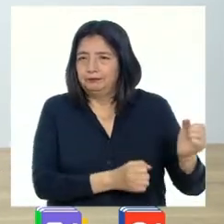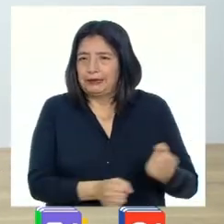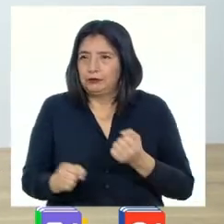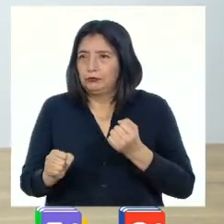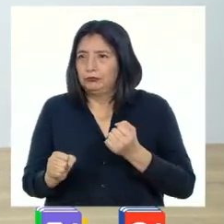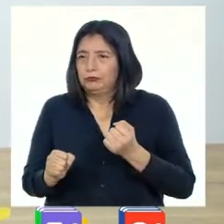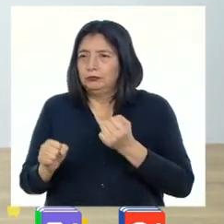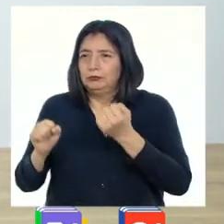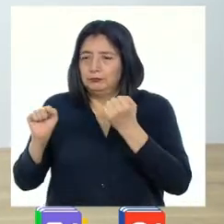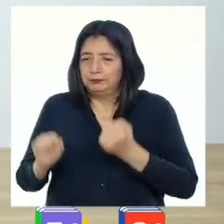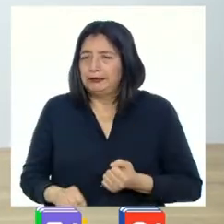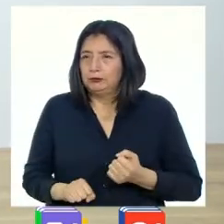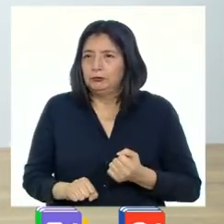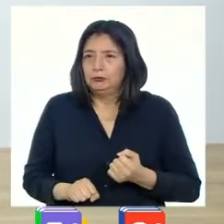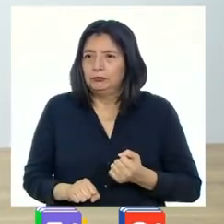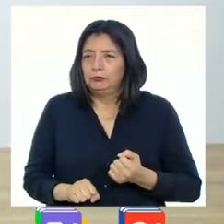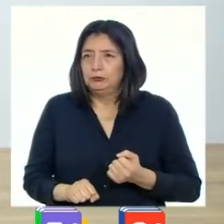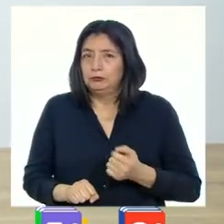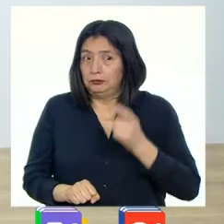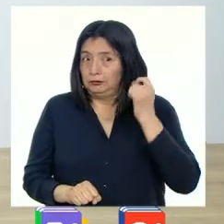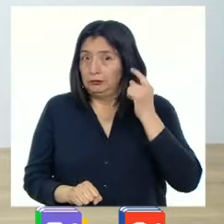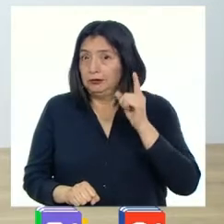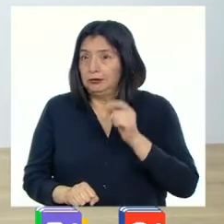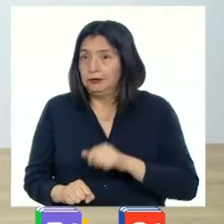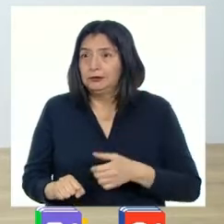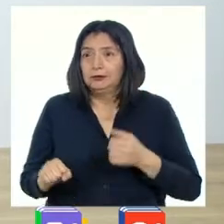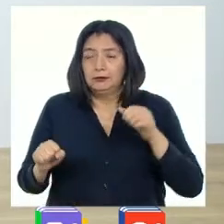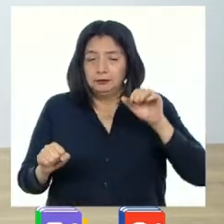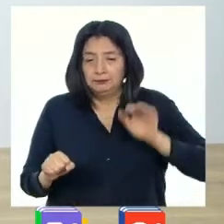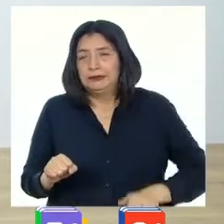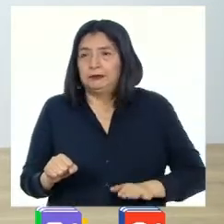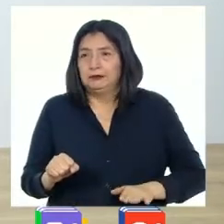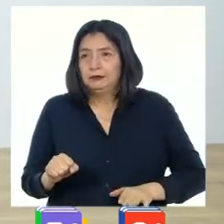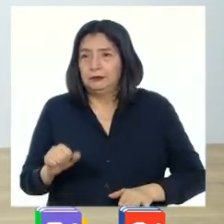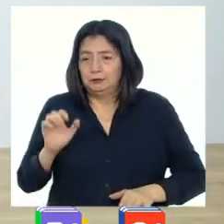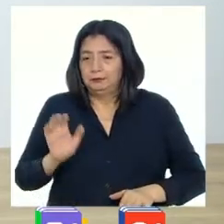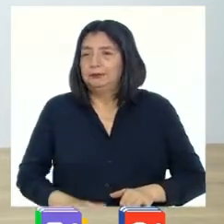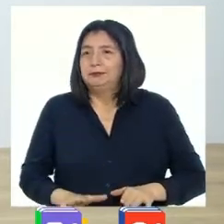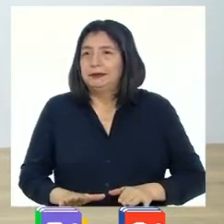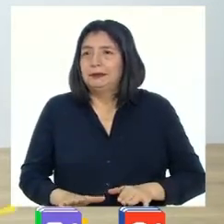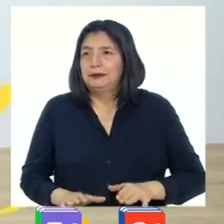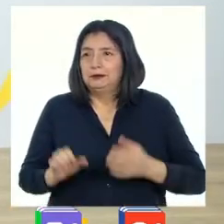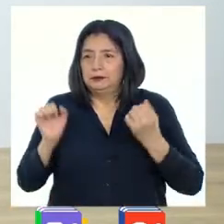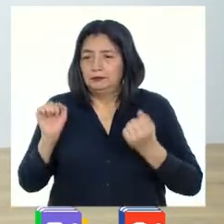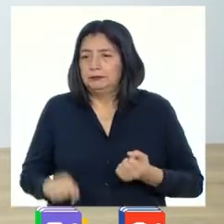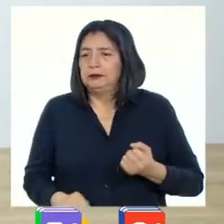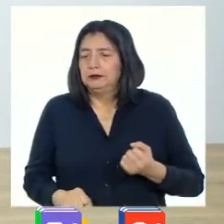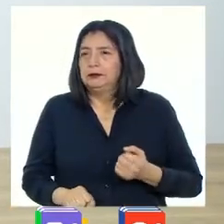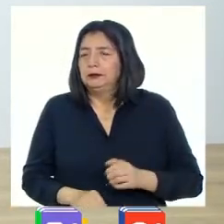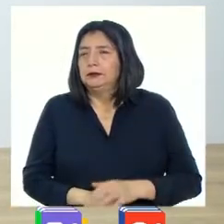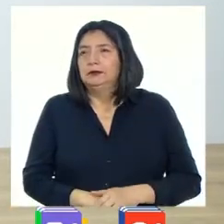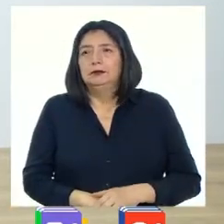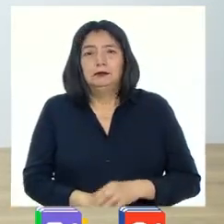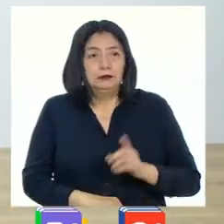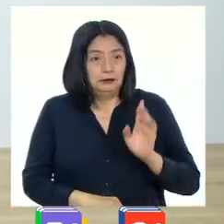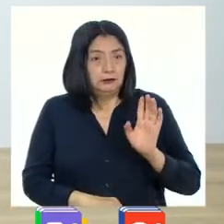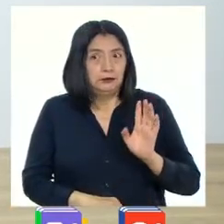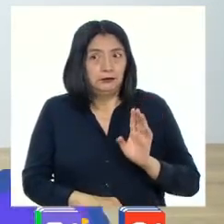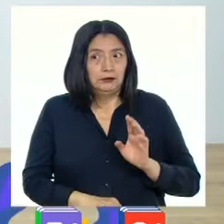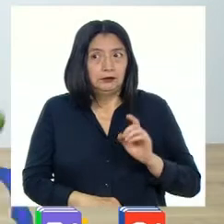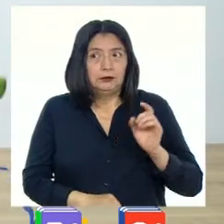afuera, pego, ¿sí? Piso, piso y pego otra vez.